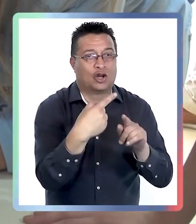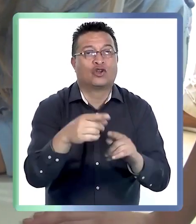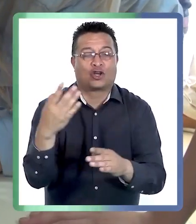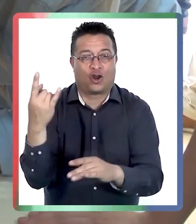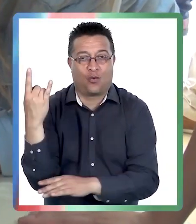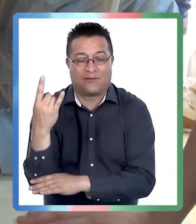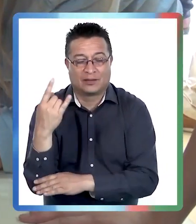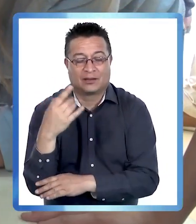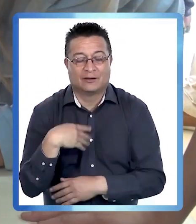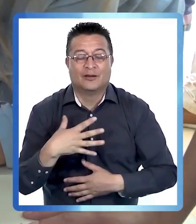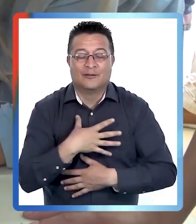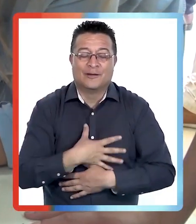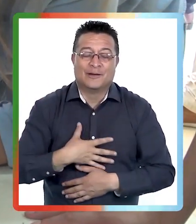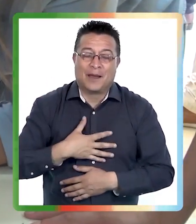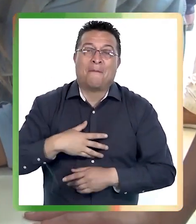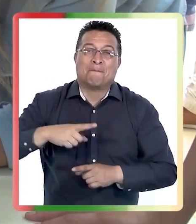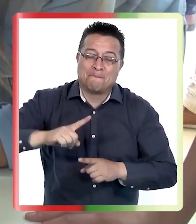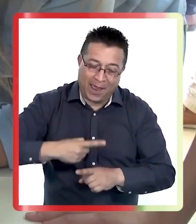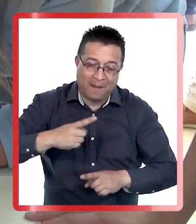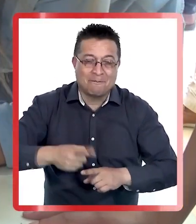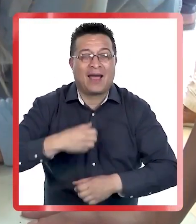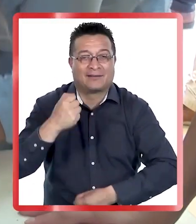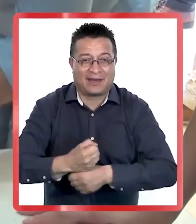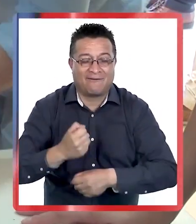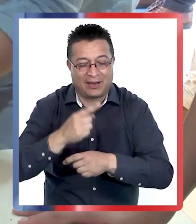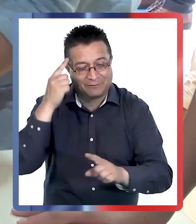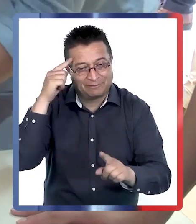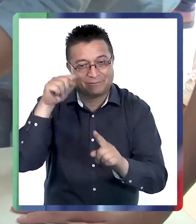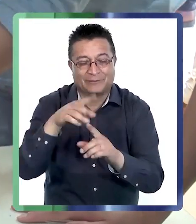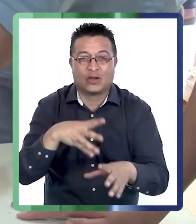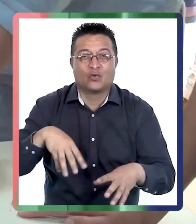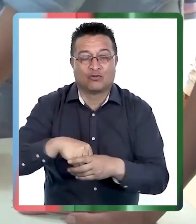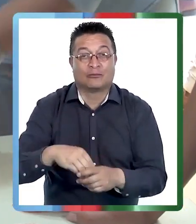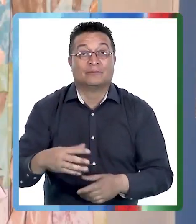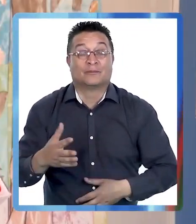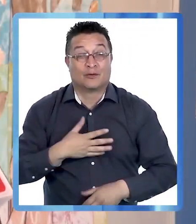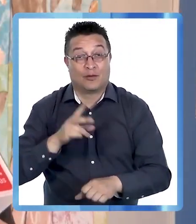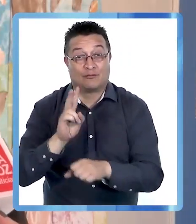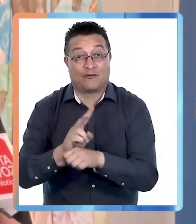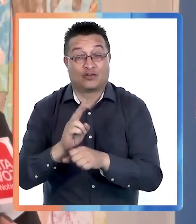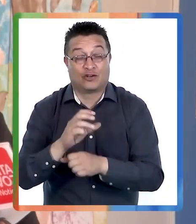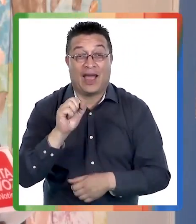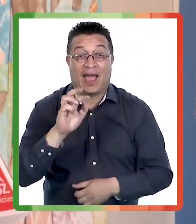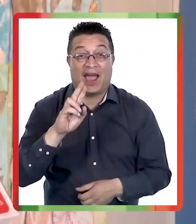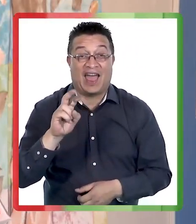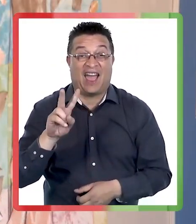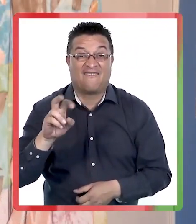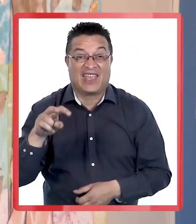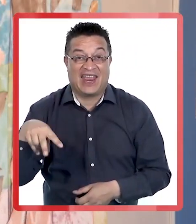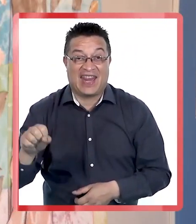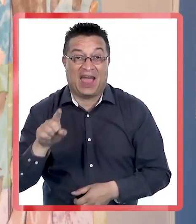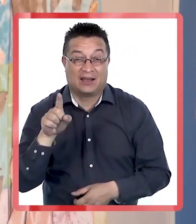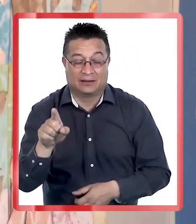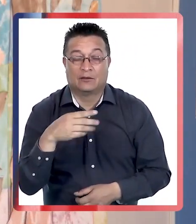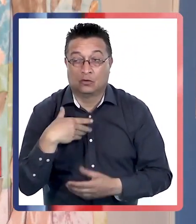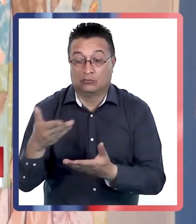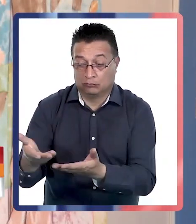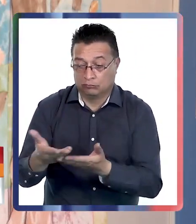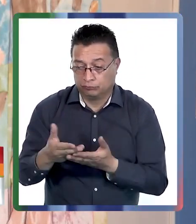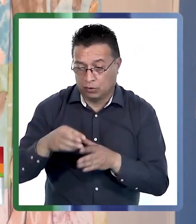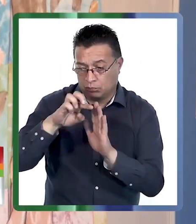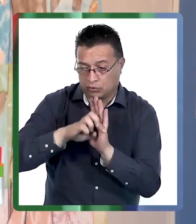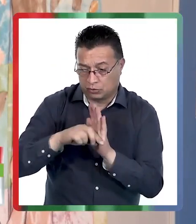replique en otras universidades los dejó con ganas de seguir trabajando por la inclusión mi profesor Claudia Aravena fue el que no